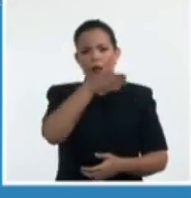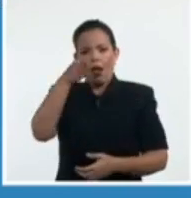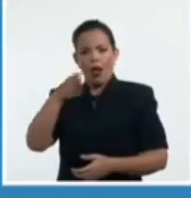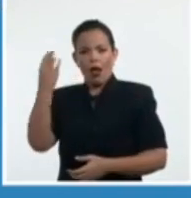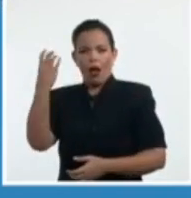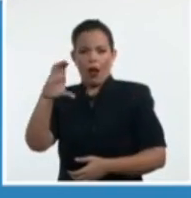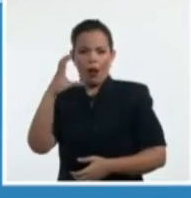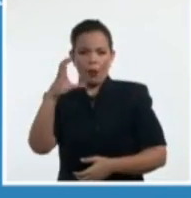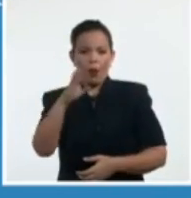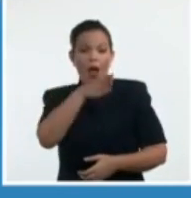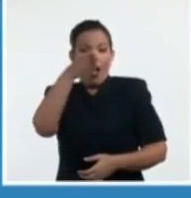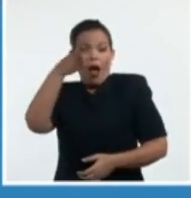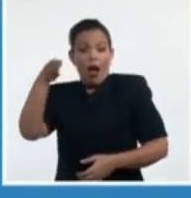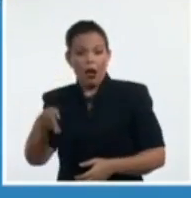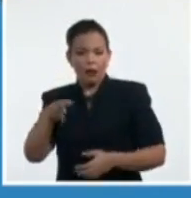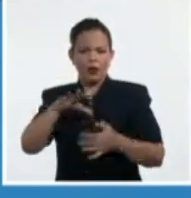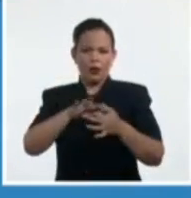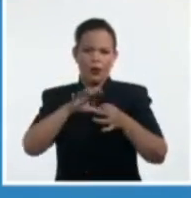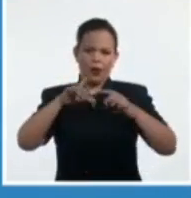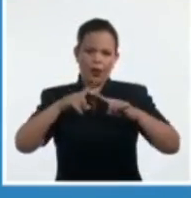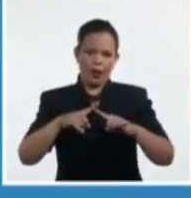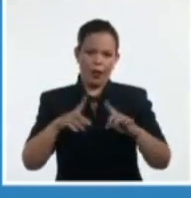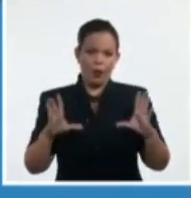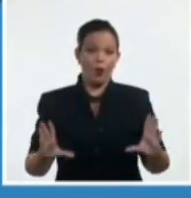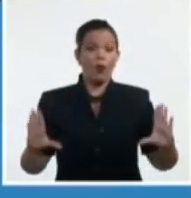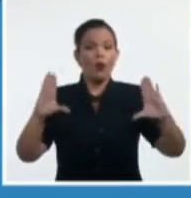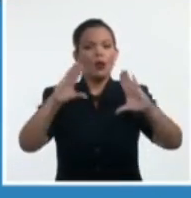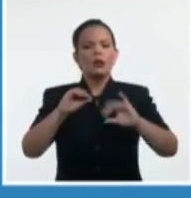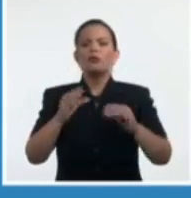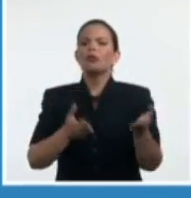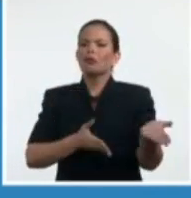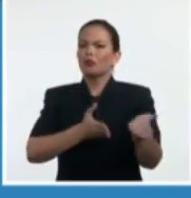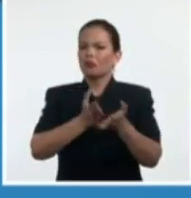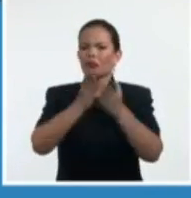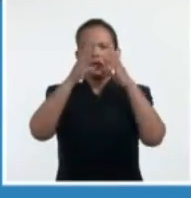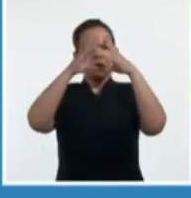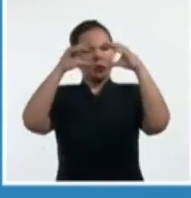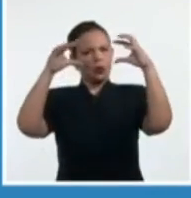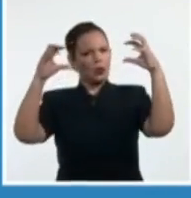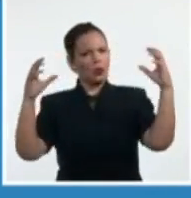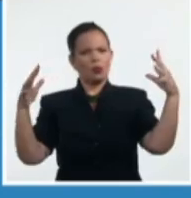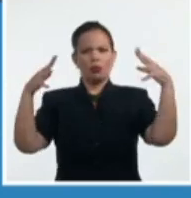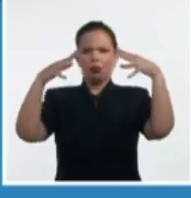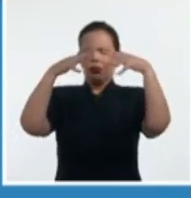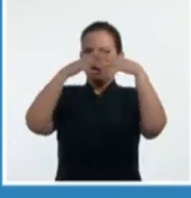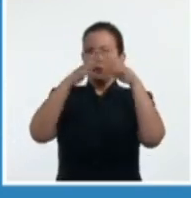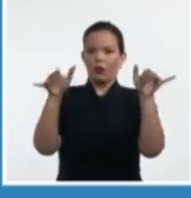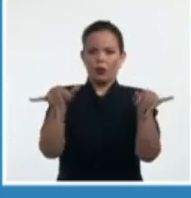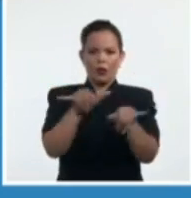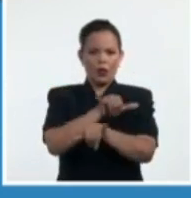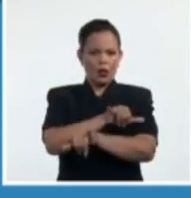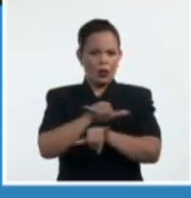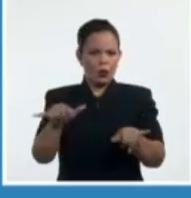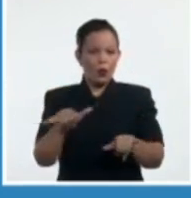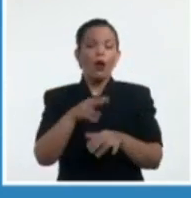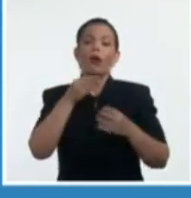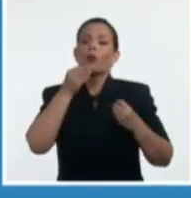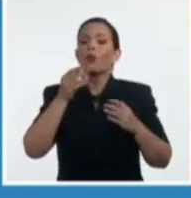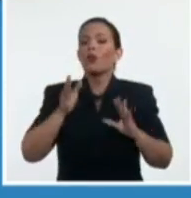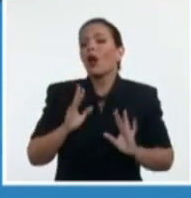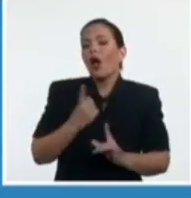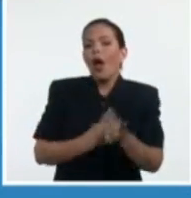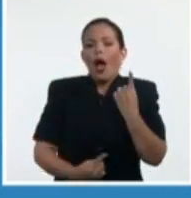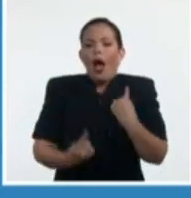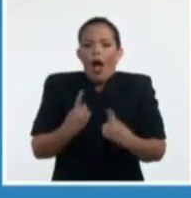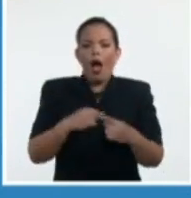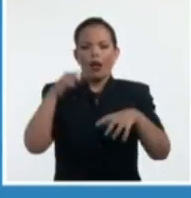la provincia de Guantánamo. Por la noche van a continuar los intervalos nubosos en gran parte de Cuba y todavía la posibilidad de aisladas lluvias en las